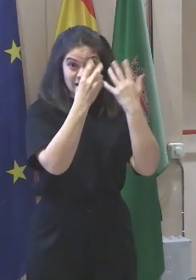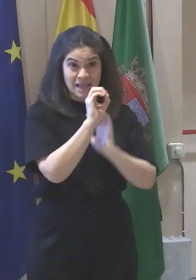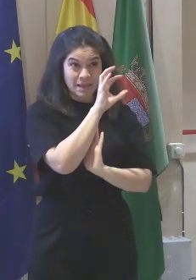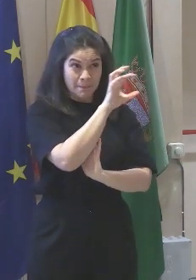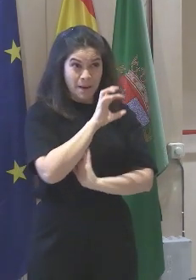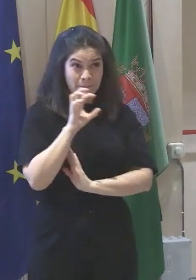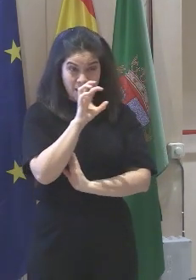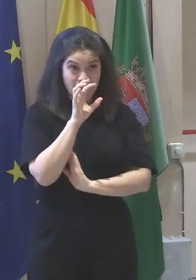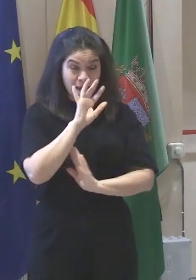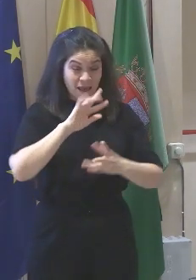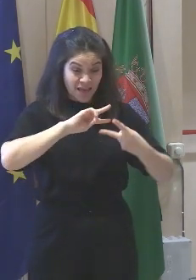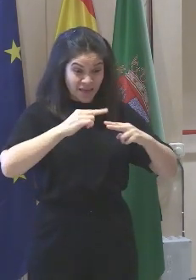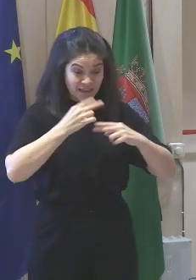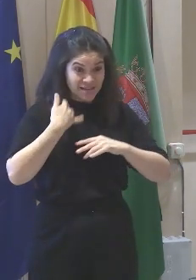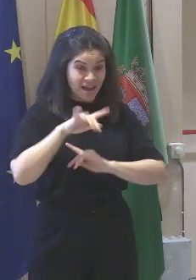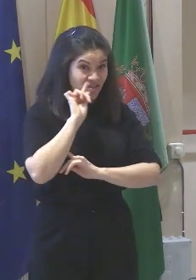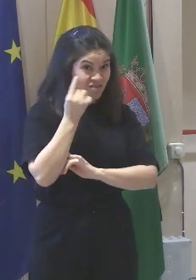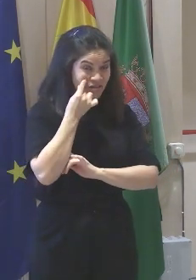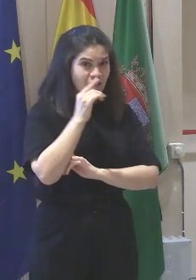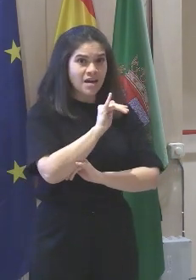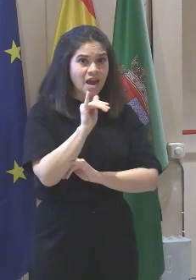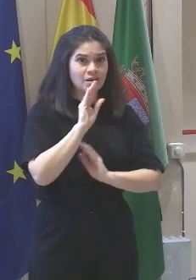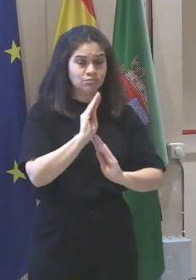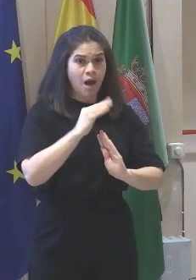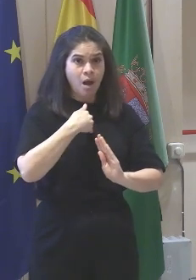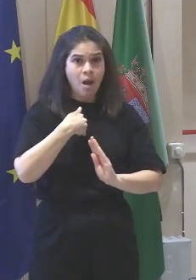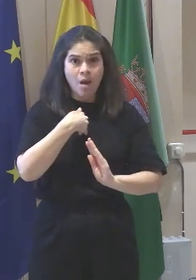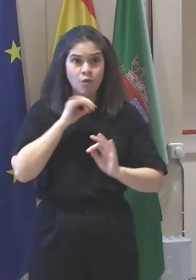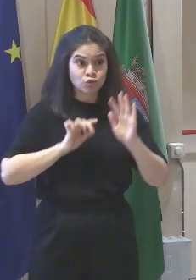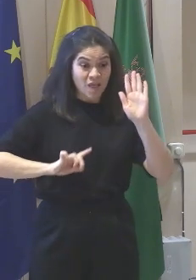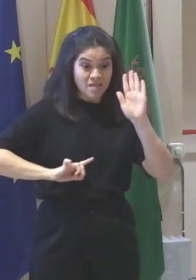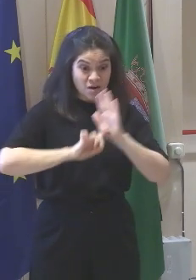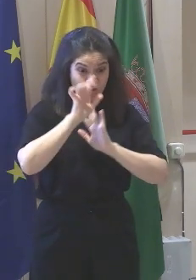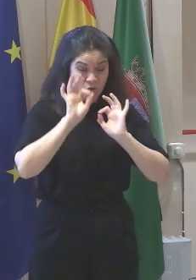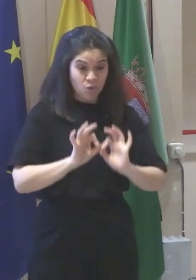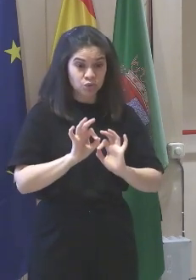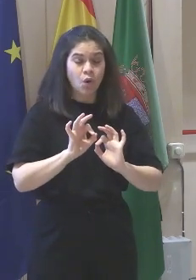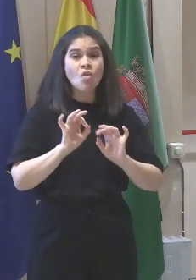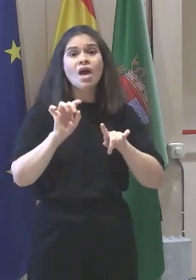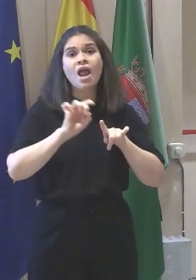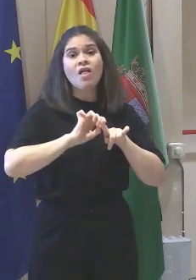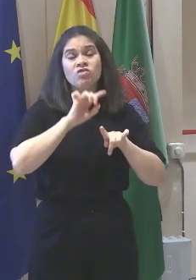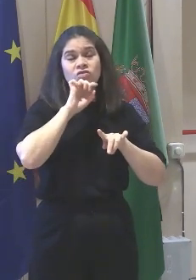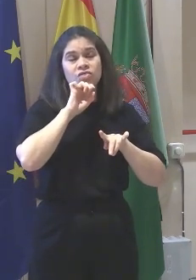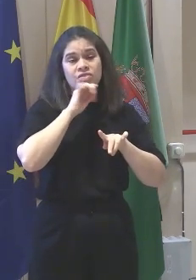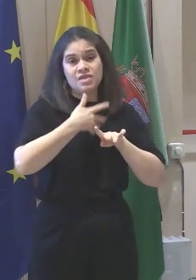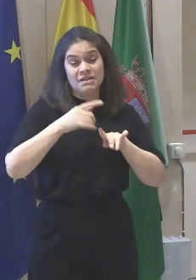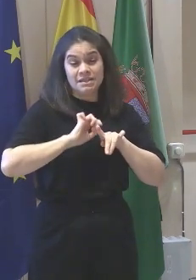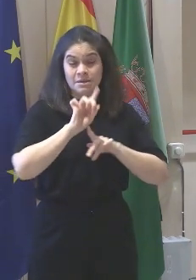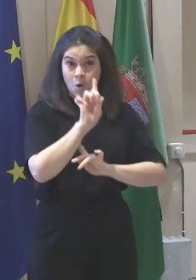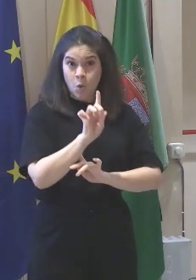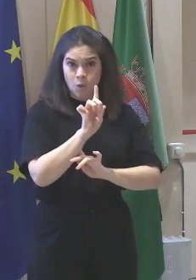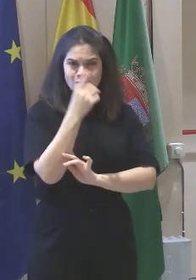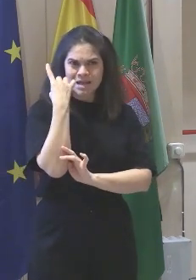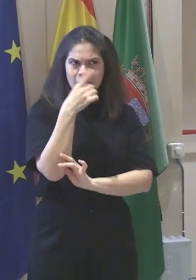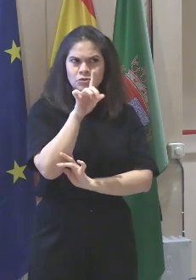génicas ya identificadas que tienen un papel en el desarrollo de la diabetes tipo 1. Sabemos que